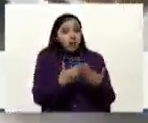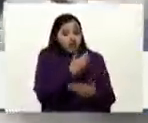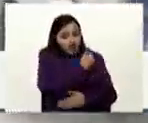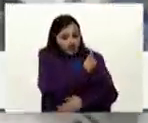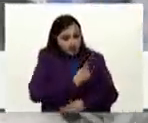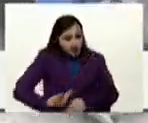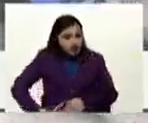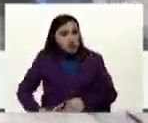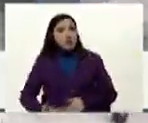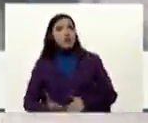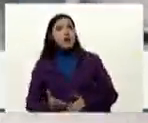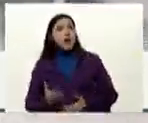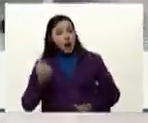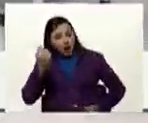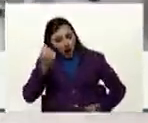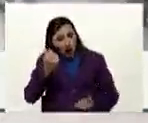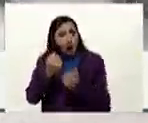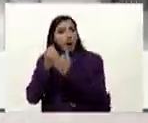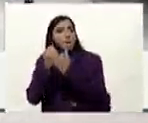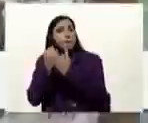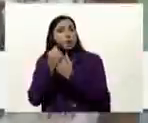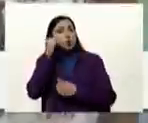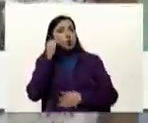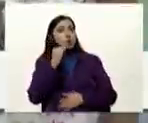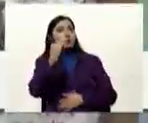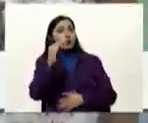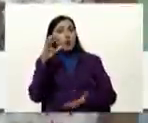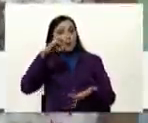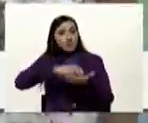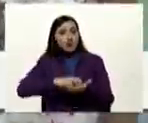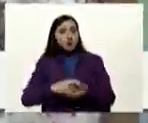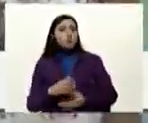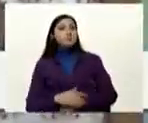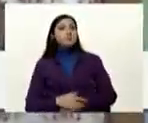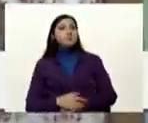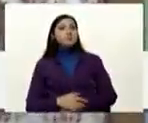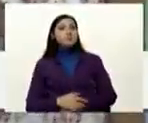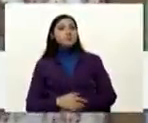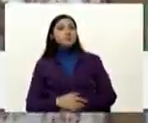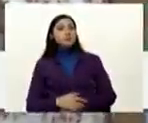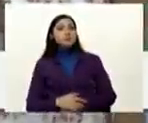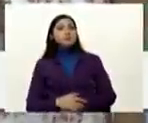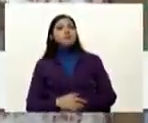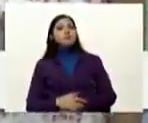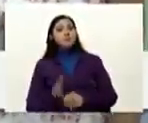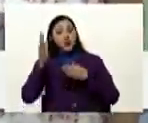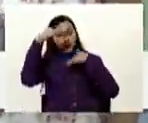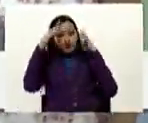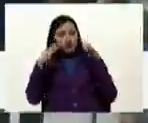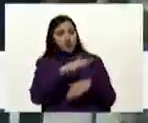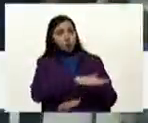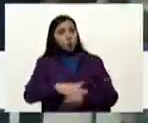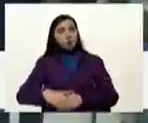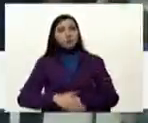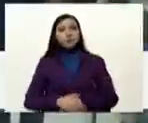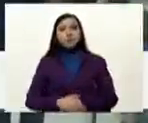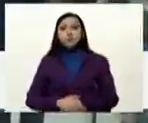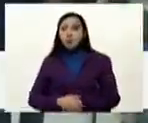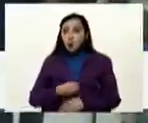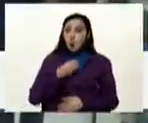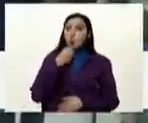verdad el apoyo brindado a nuestro estado para la salud de nuestros niños. Bueno,